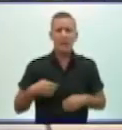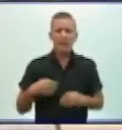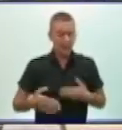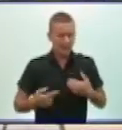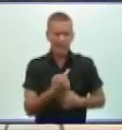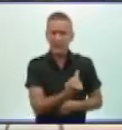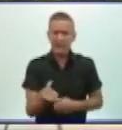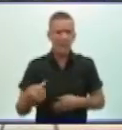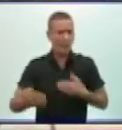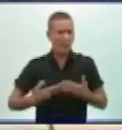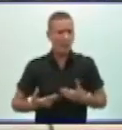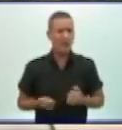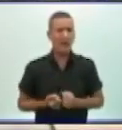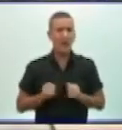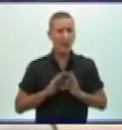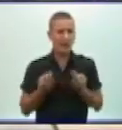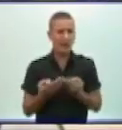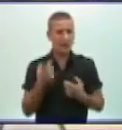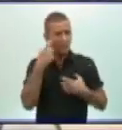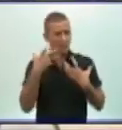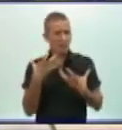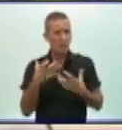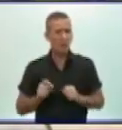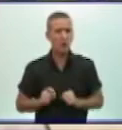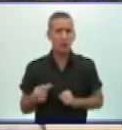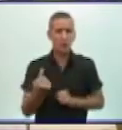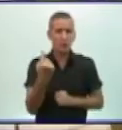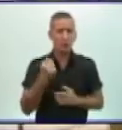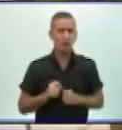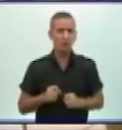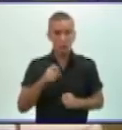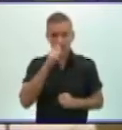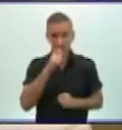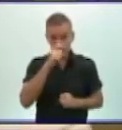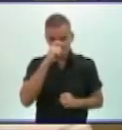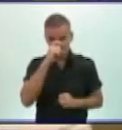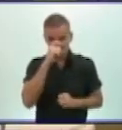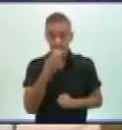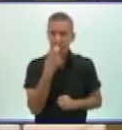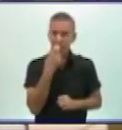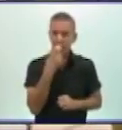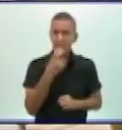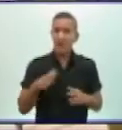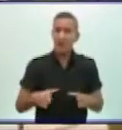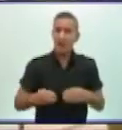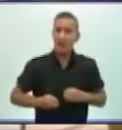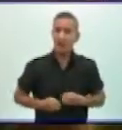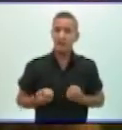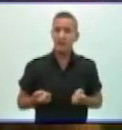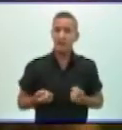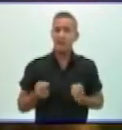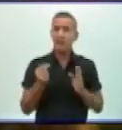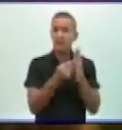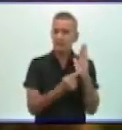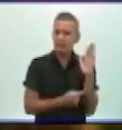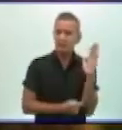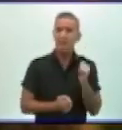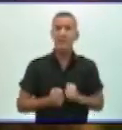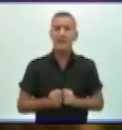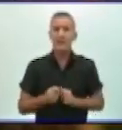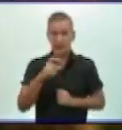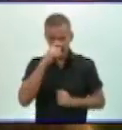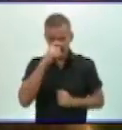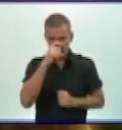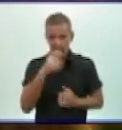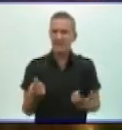actividades. Claro, y en la familia es importante porque no solamente desde edades tempranas uno puede asumir ciertas cosas, sino que ya llega a una edad donde se demanda